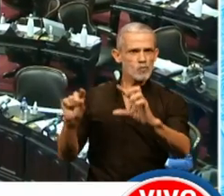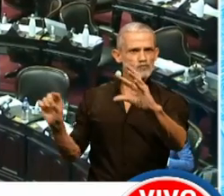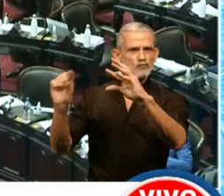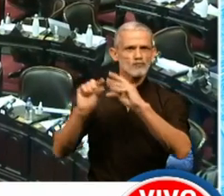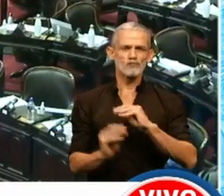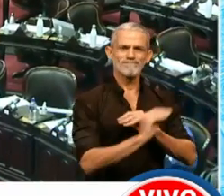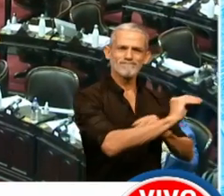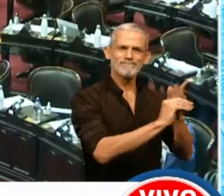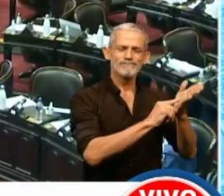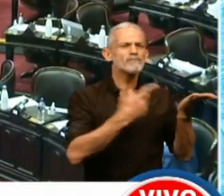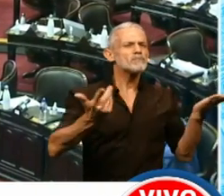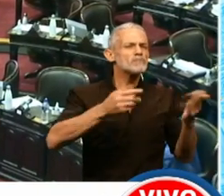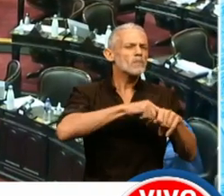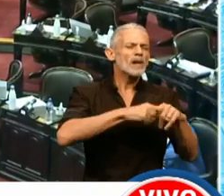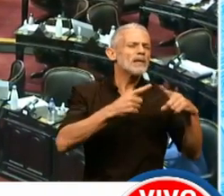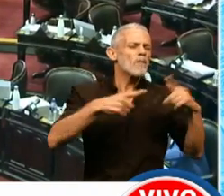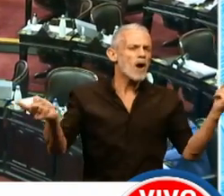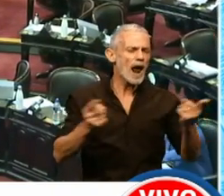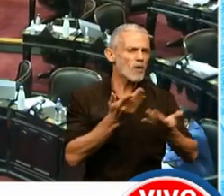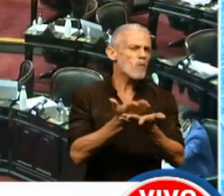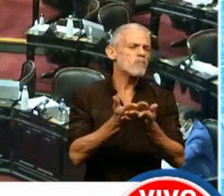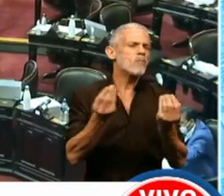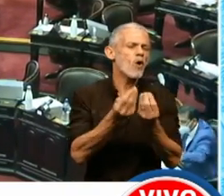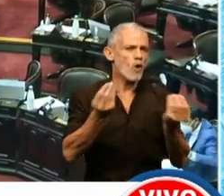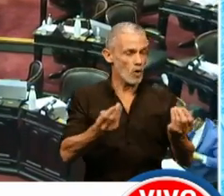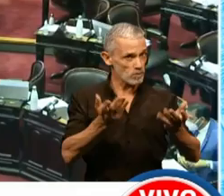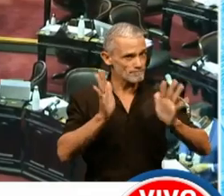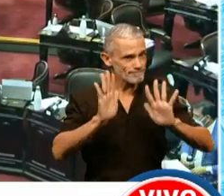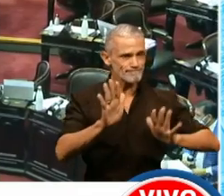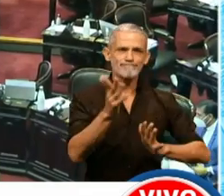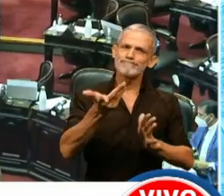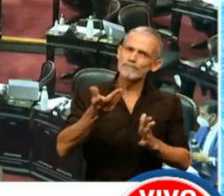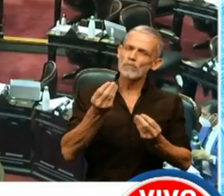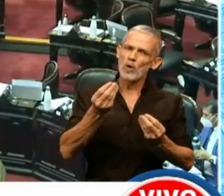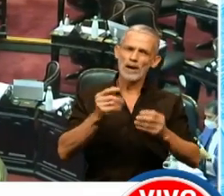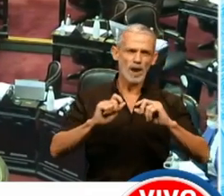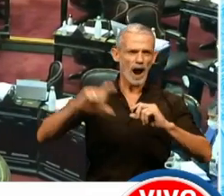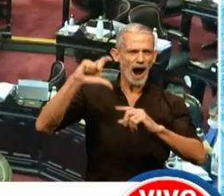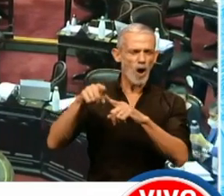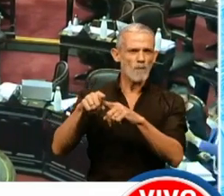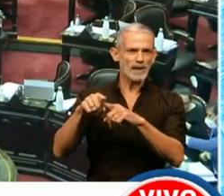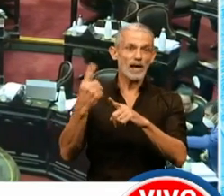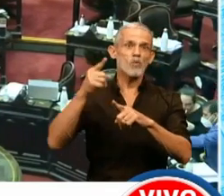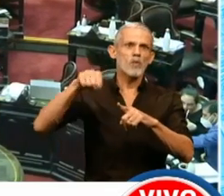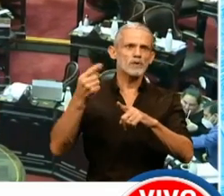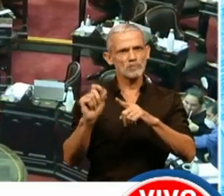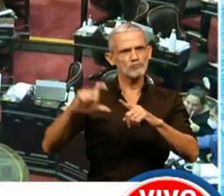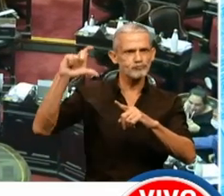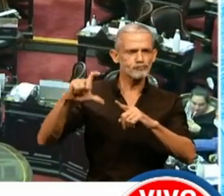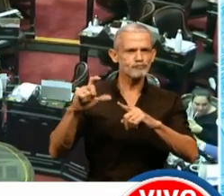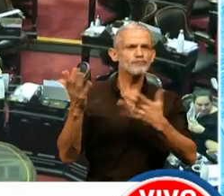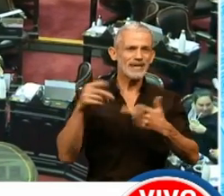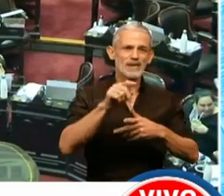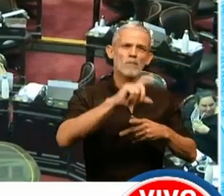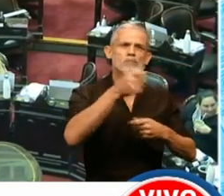la sustentabilidad financiera de esta propuesta dando que se propone aumentar significativamente la cantidad de